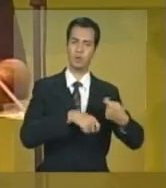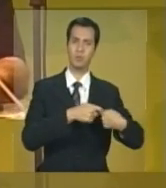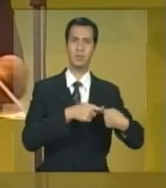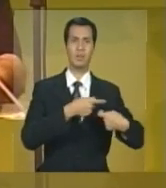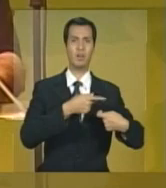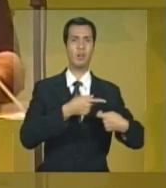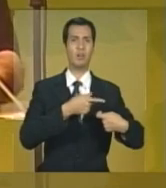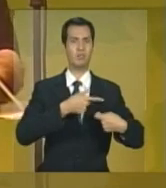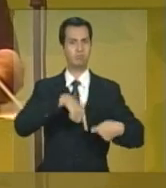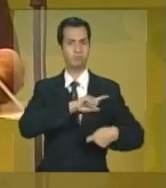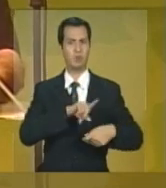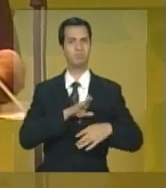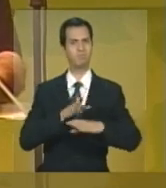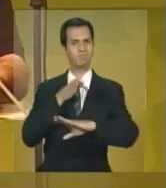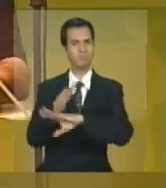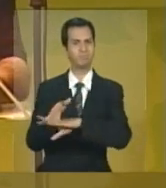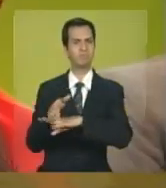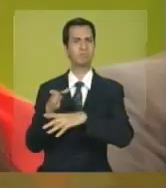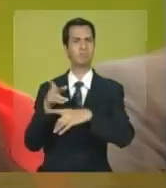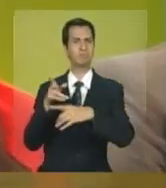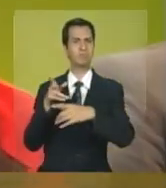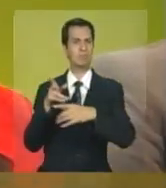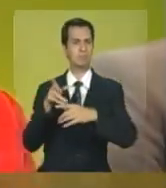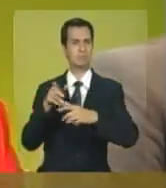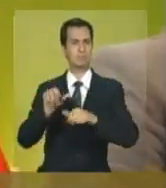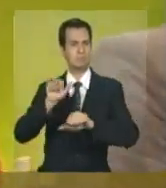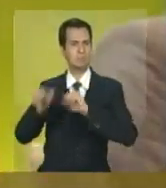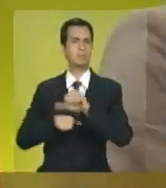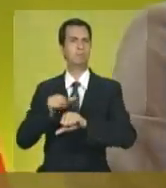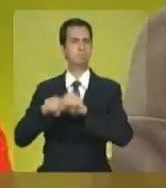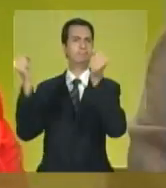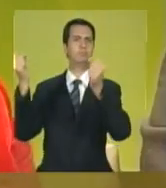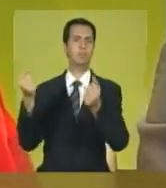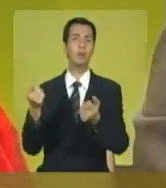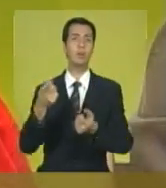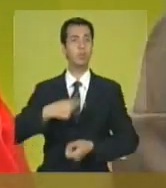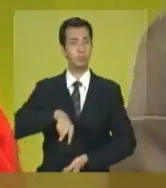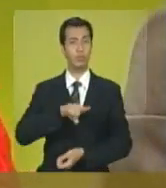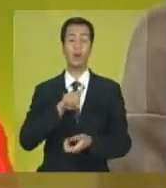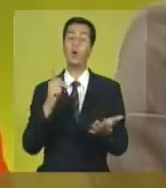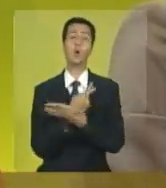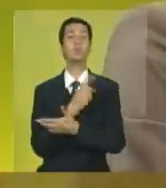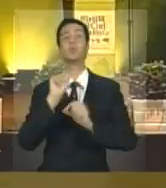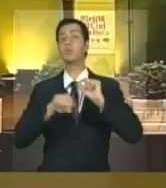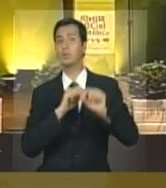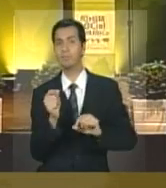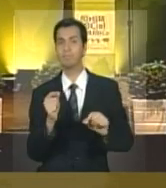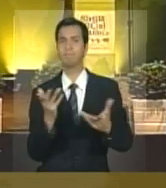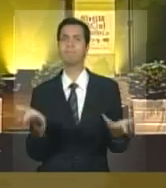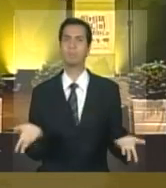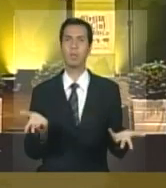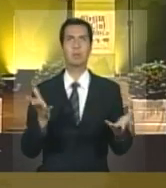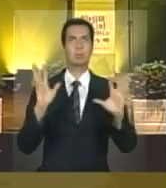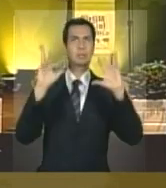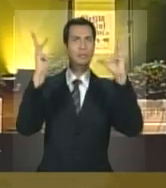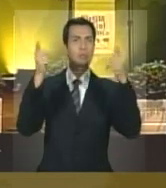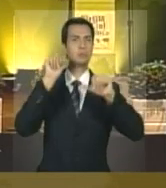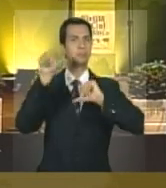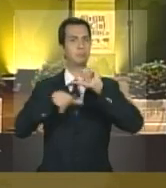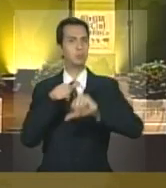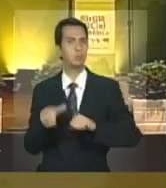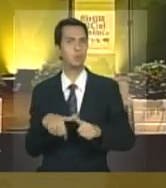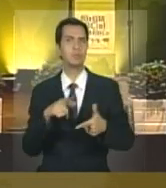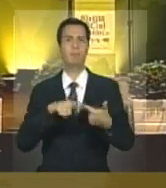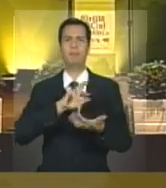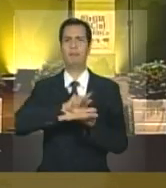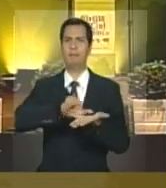violando y rompiendo. Y una expresión de ello es el cambio climático. Y reconocer las leyes